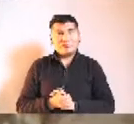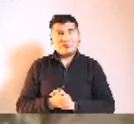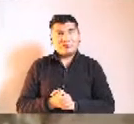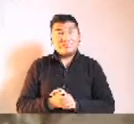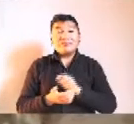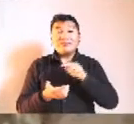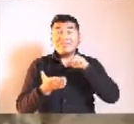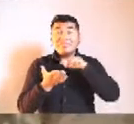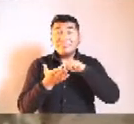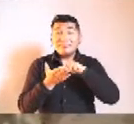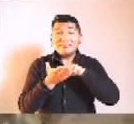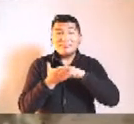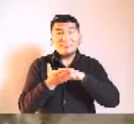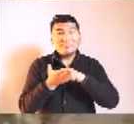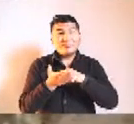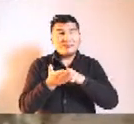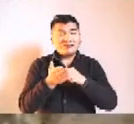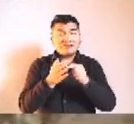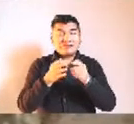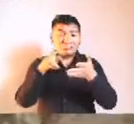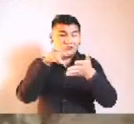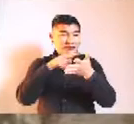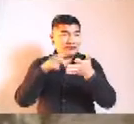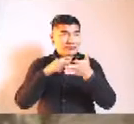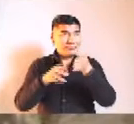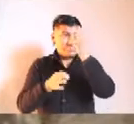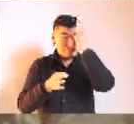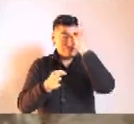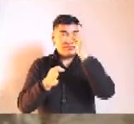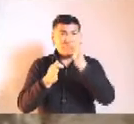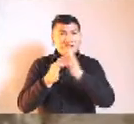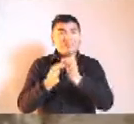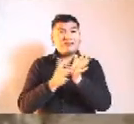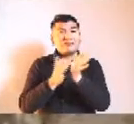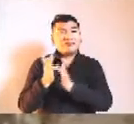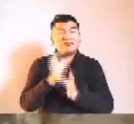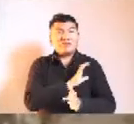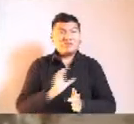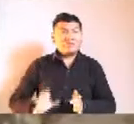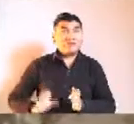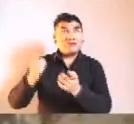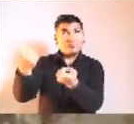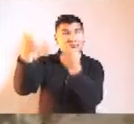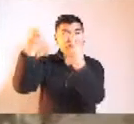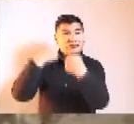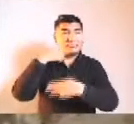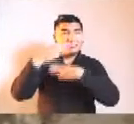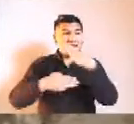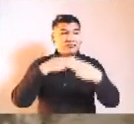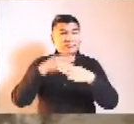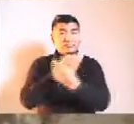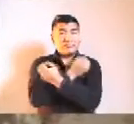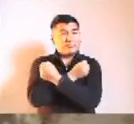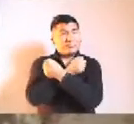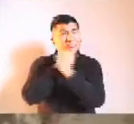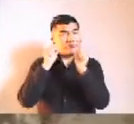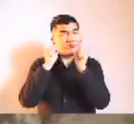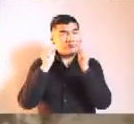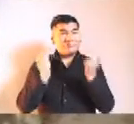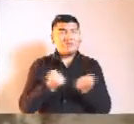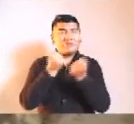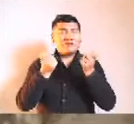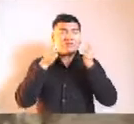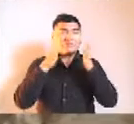Es doctrina cierta y digna de fe de que Jesucristo vino al mundo para salvar a los